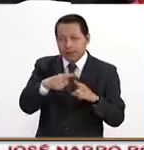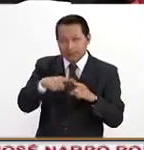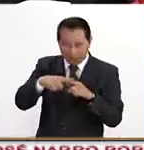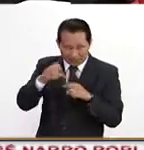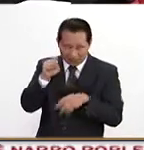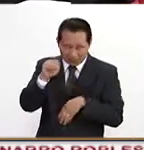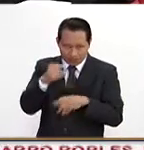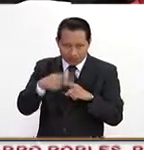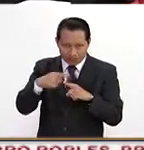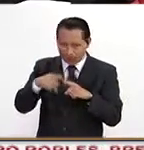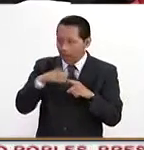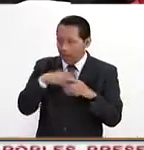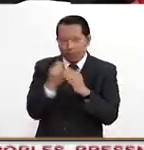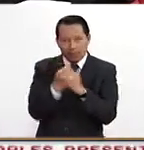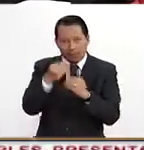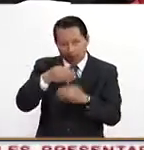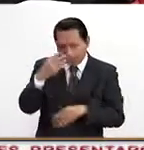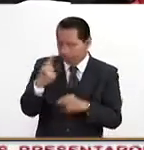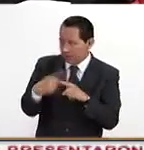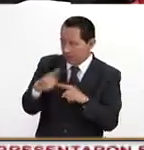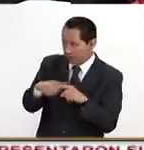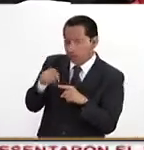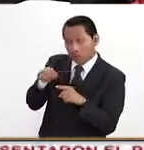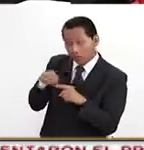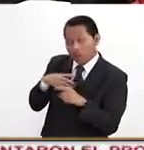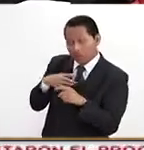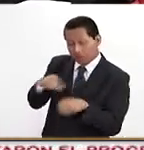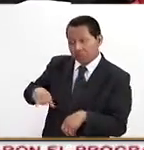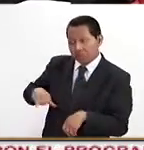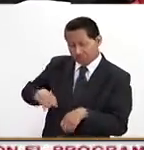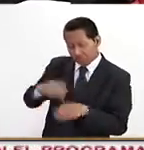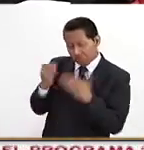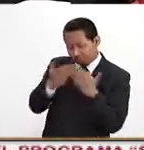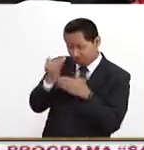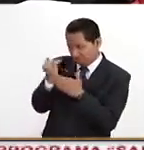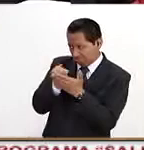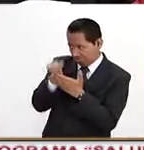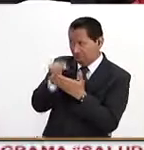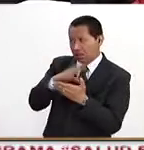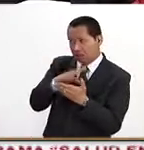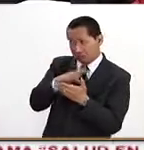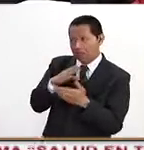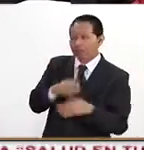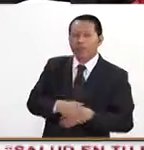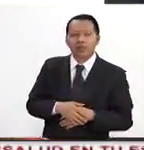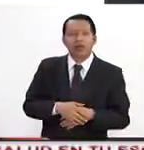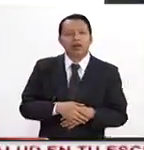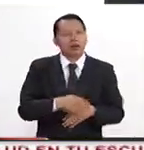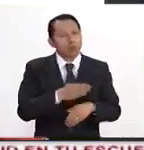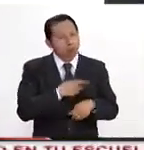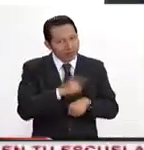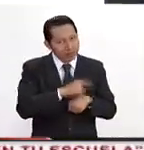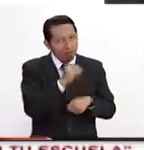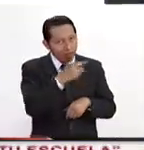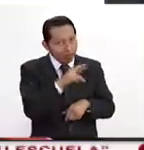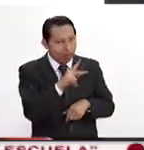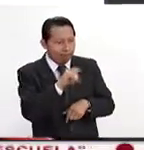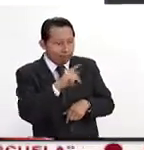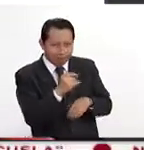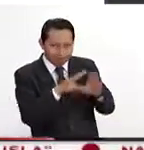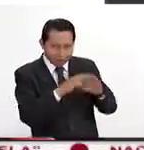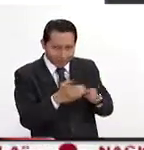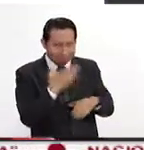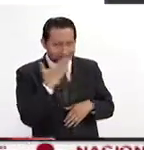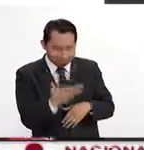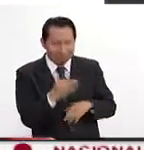las clasificaciones que se están venido haciendo entonces un estudio muy interesante para ccoo bueno así es buen día mar buen día para ti cómo están pues sí es un